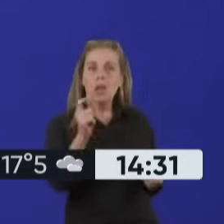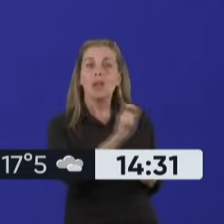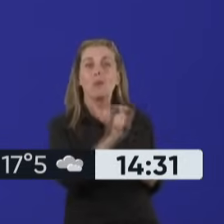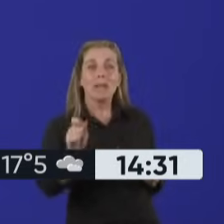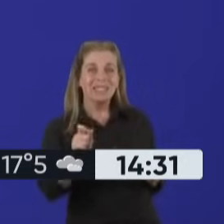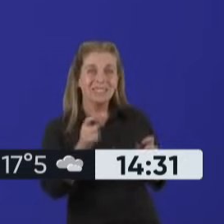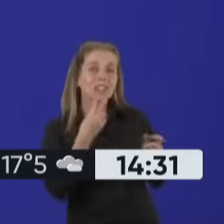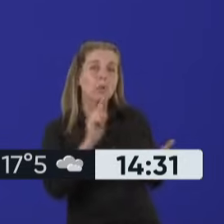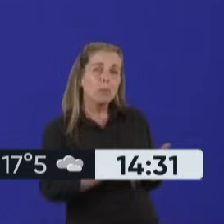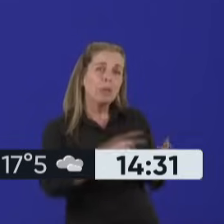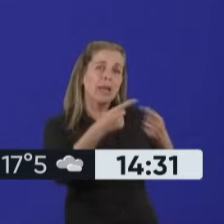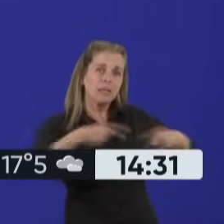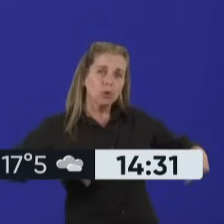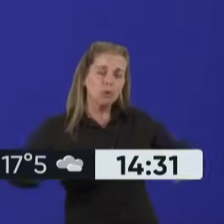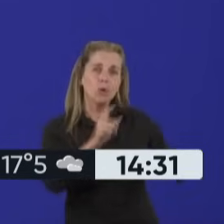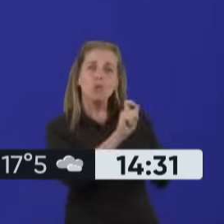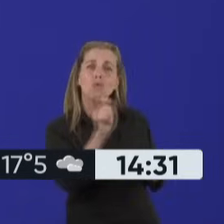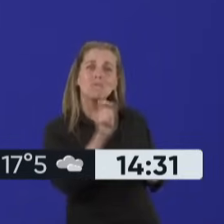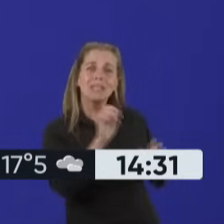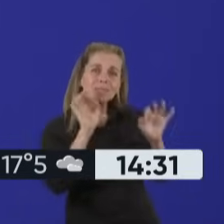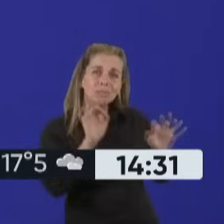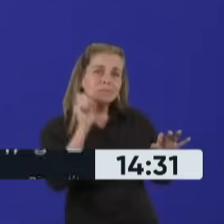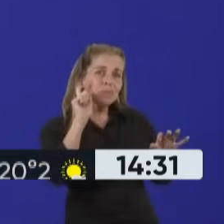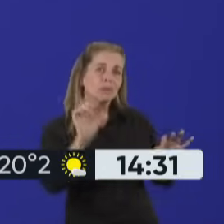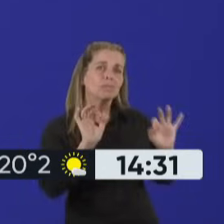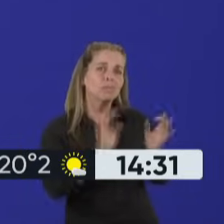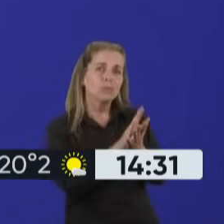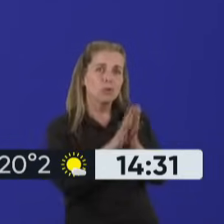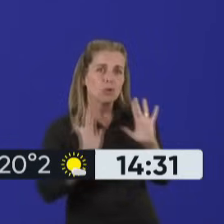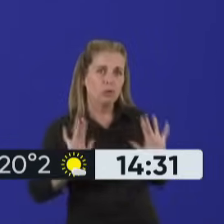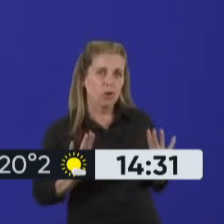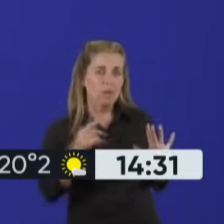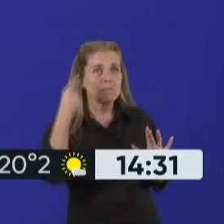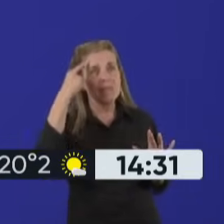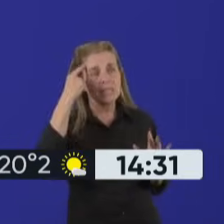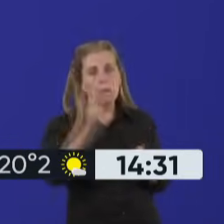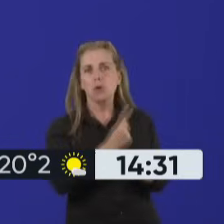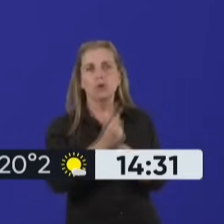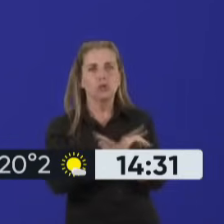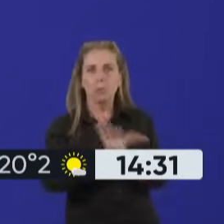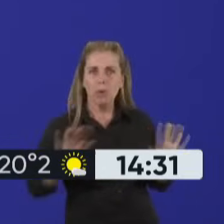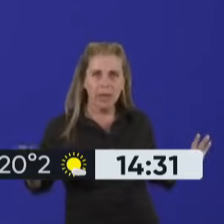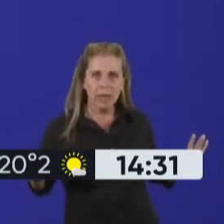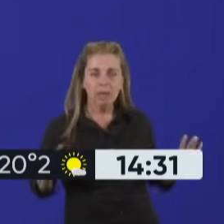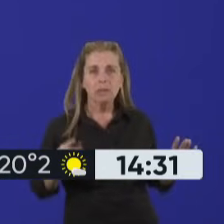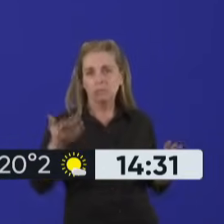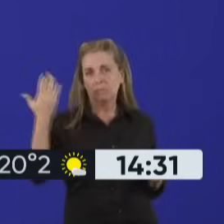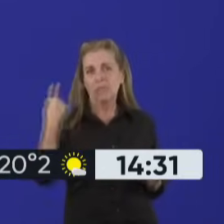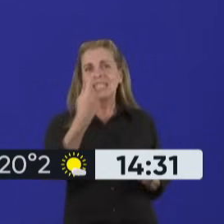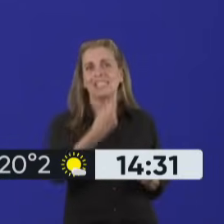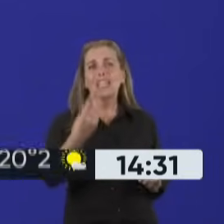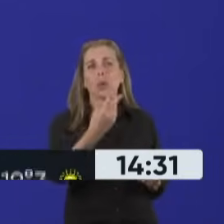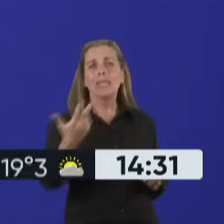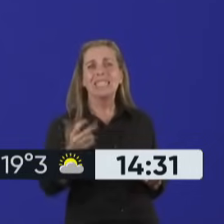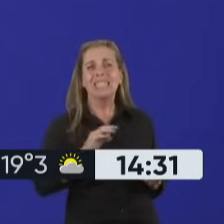fiscales en orden. Es decir, algo que parecía imposible a lo largo de 123 años,